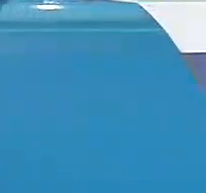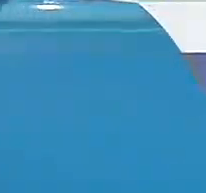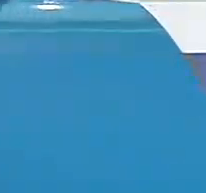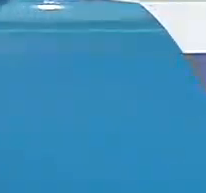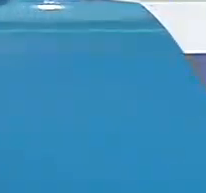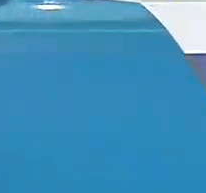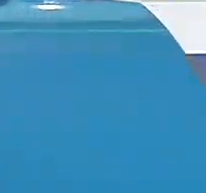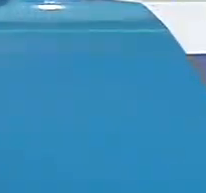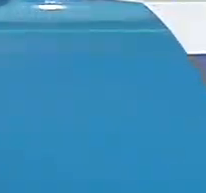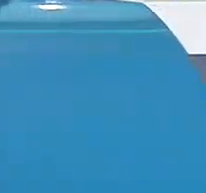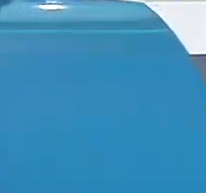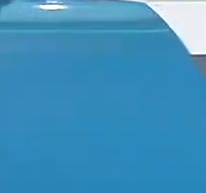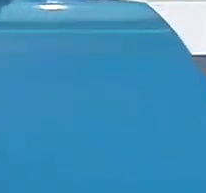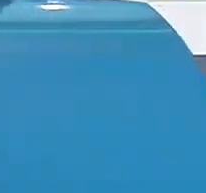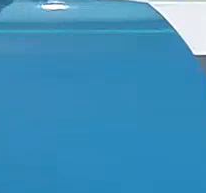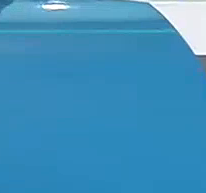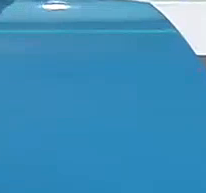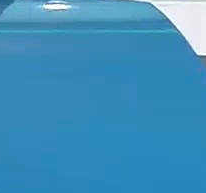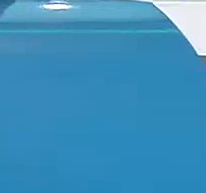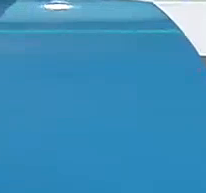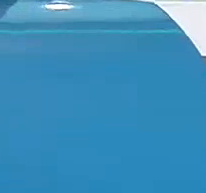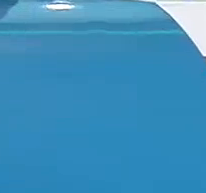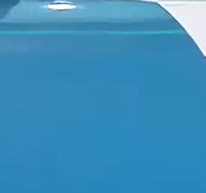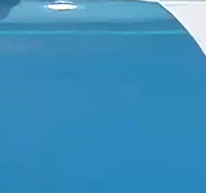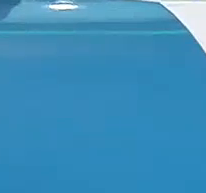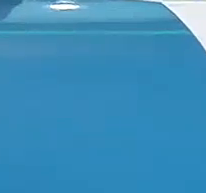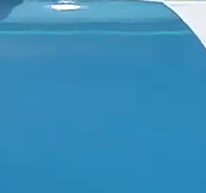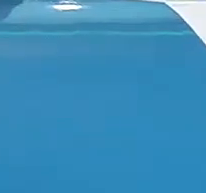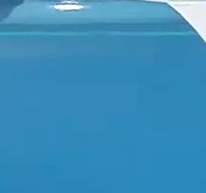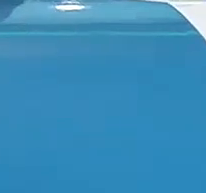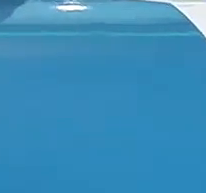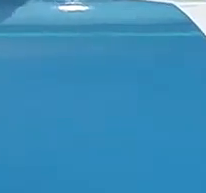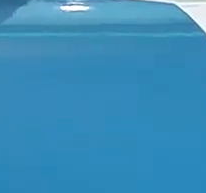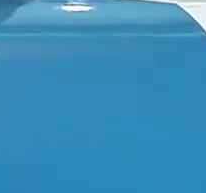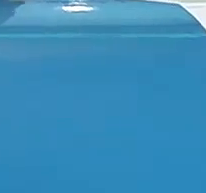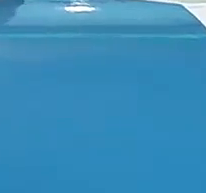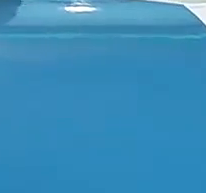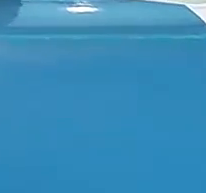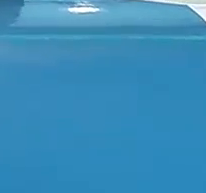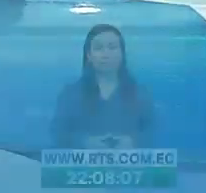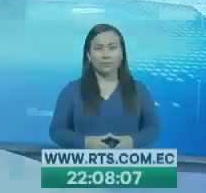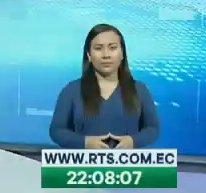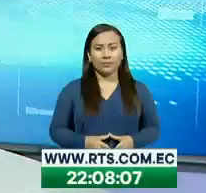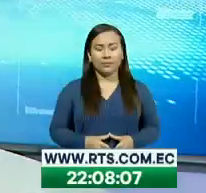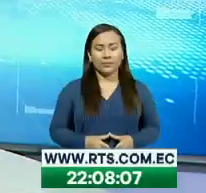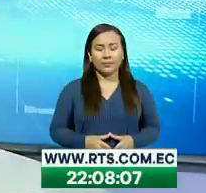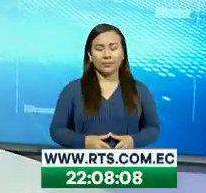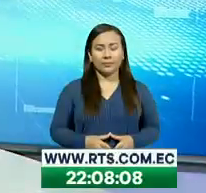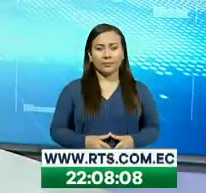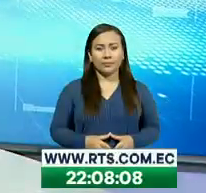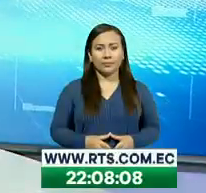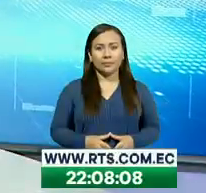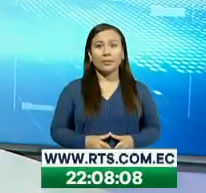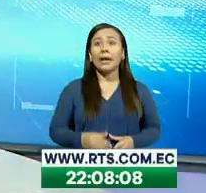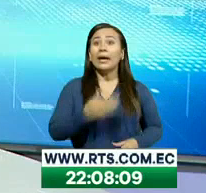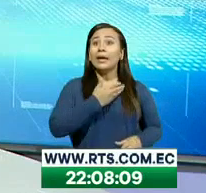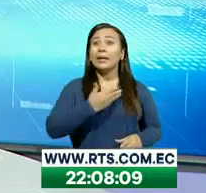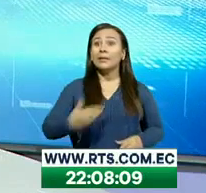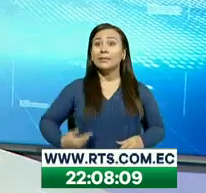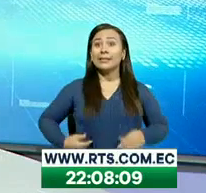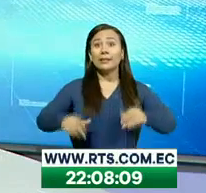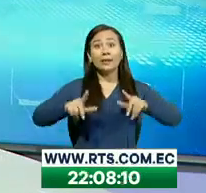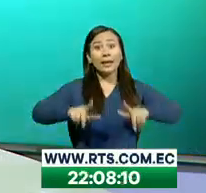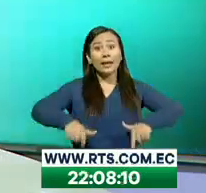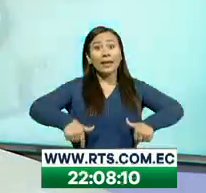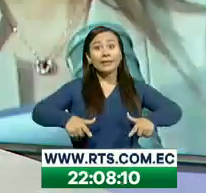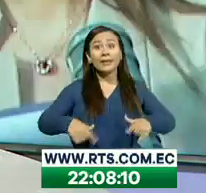Amables televidentes de todo el país, buenas noches y bienvenidos. Iniciamos de inmediato con información. El presidente Lenín